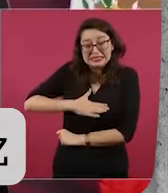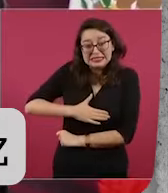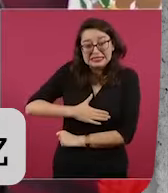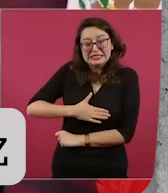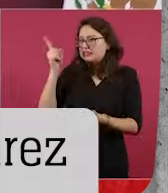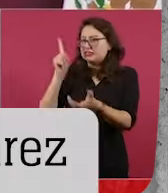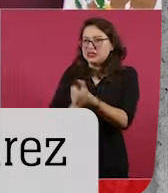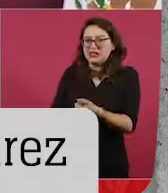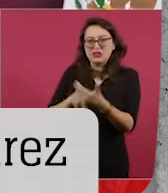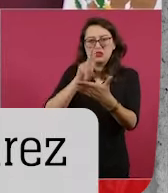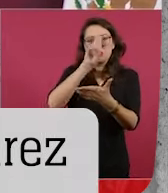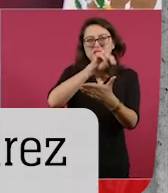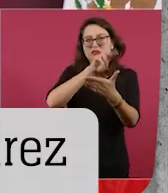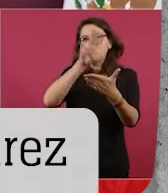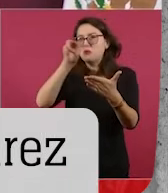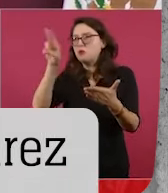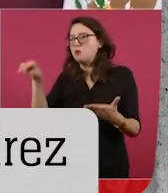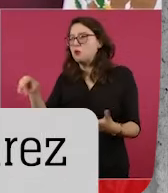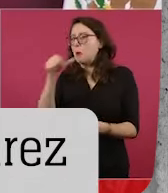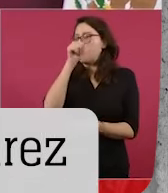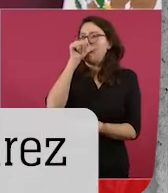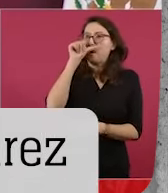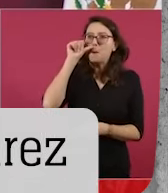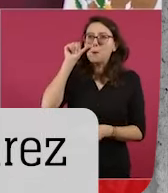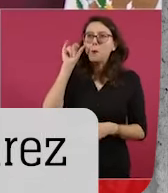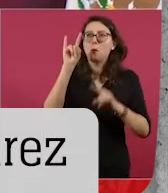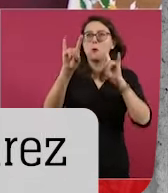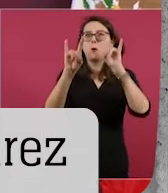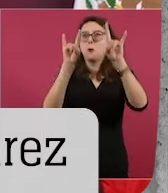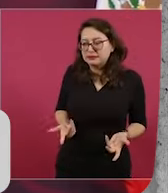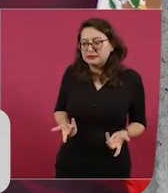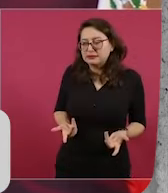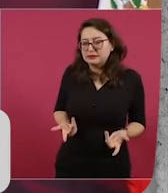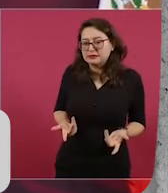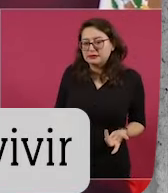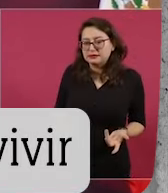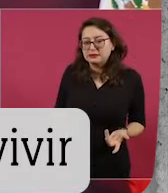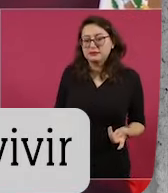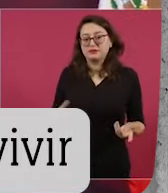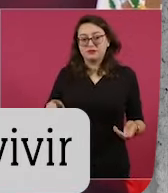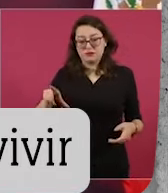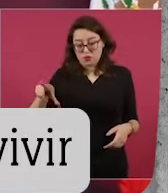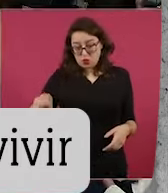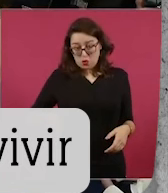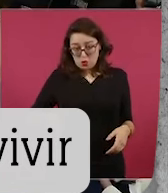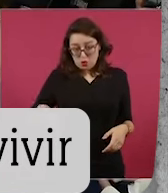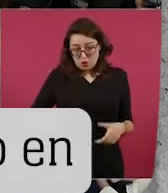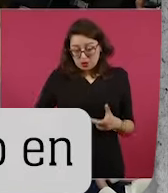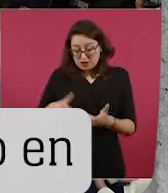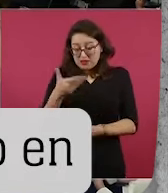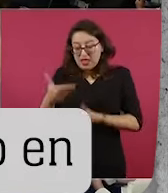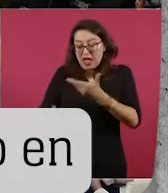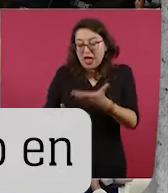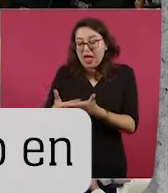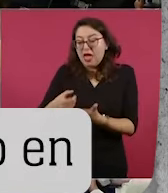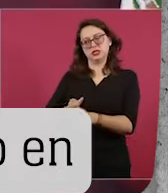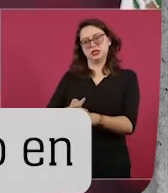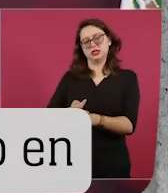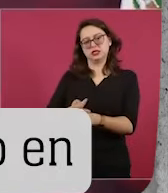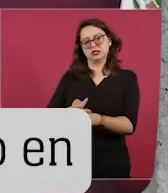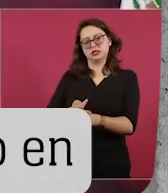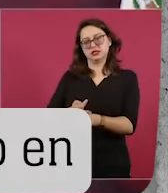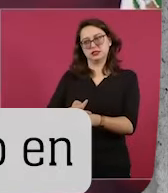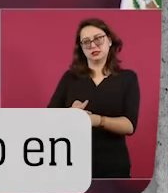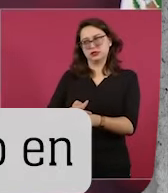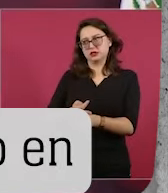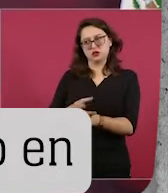a Juárez. ¿Quién no saben que Juárez decía que el funcionario tenía que aprender a vivir en la justa medianía? ¿O